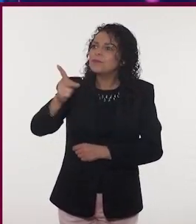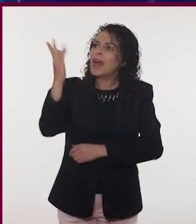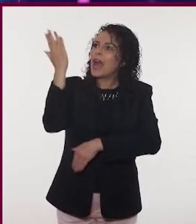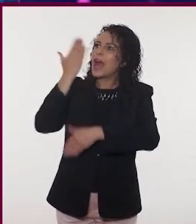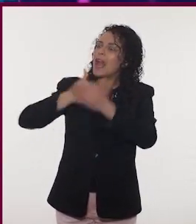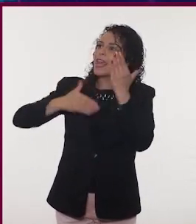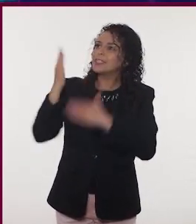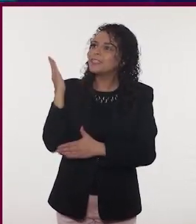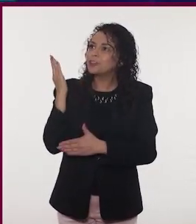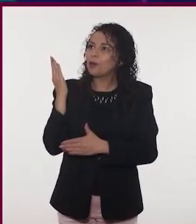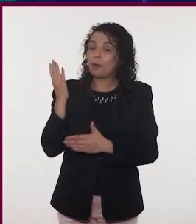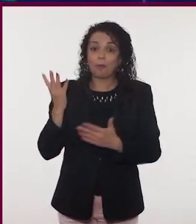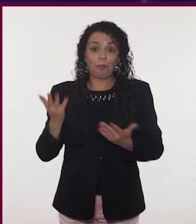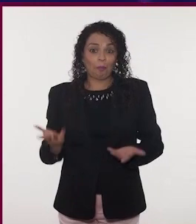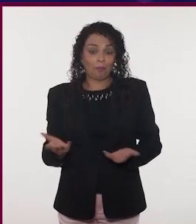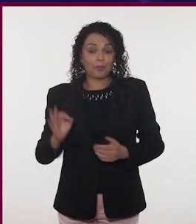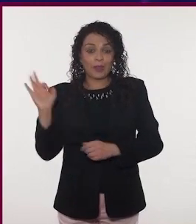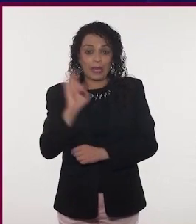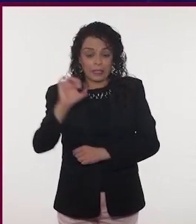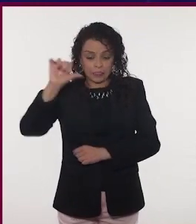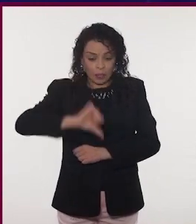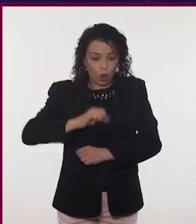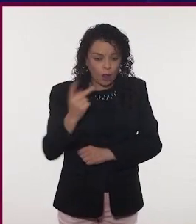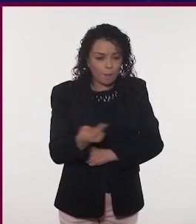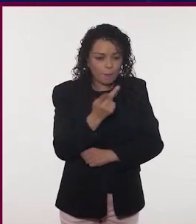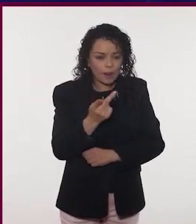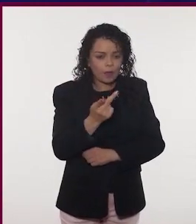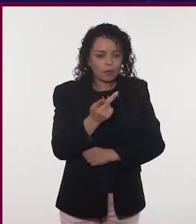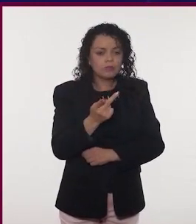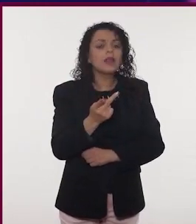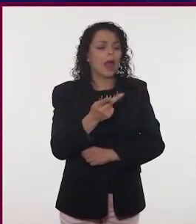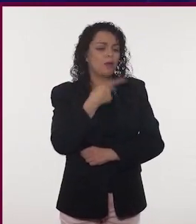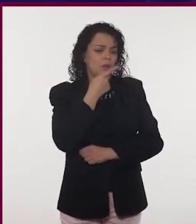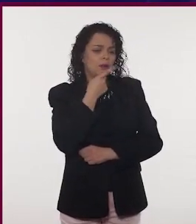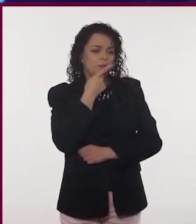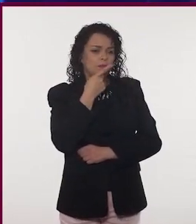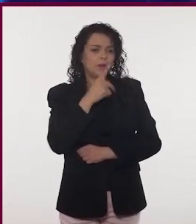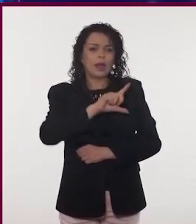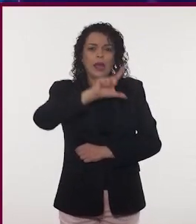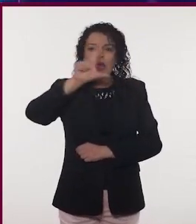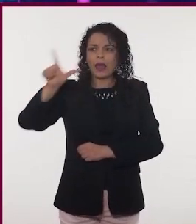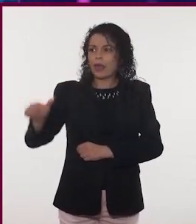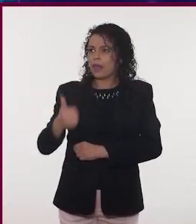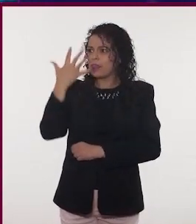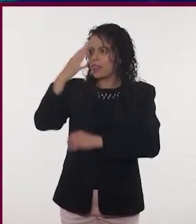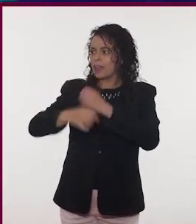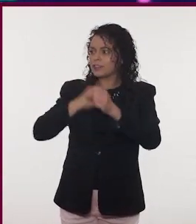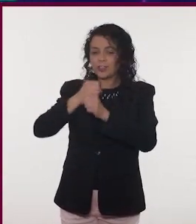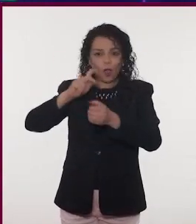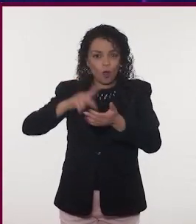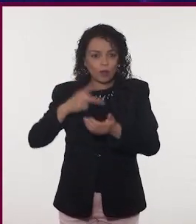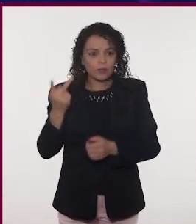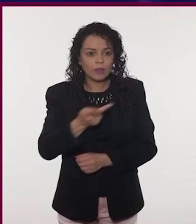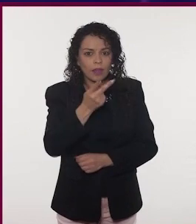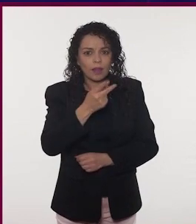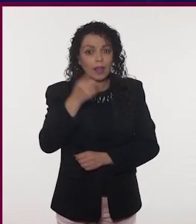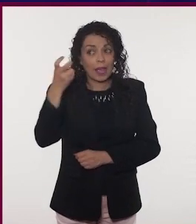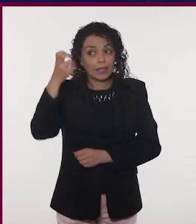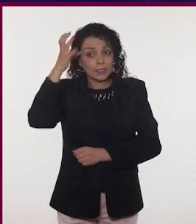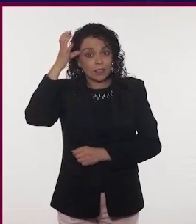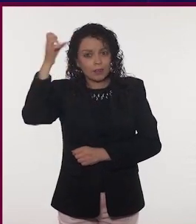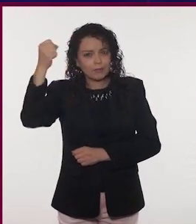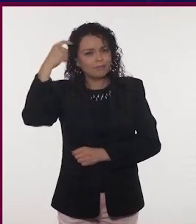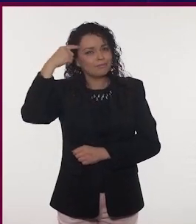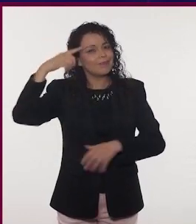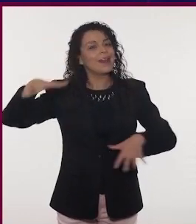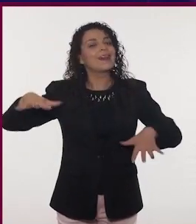preguntamos hoy y le preguntamos en 10 años, su concepto habrá cambiado seguramente, porque tiene que ver con